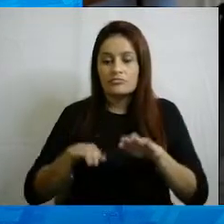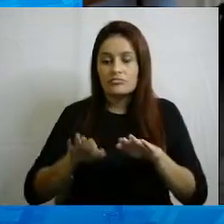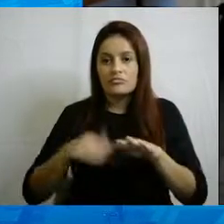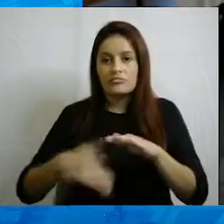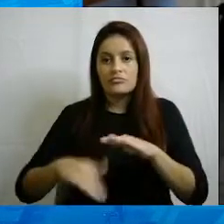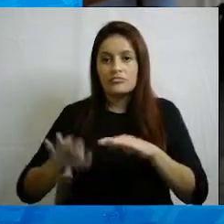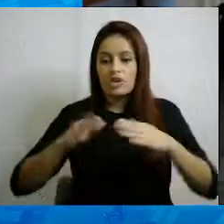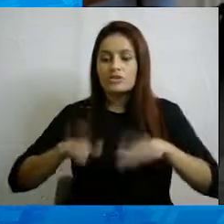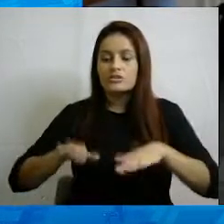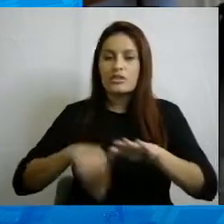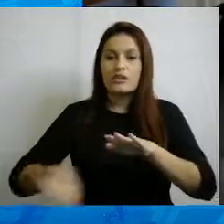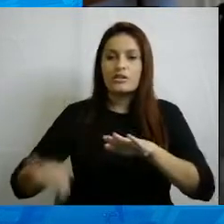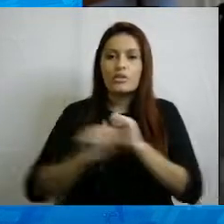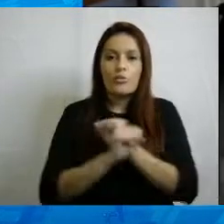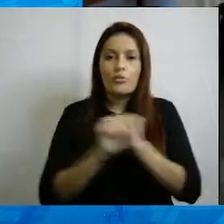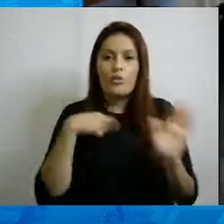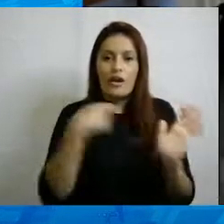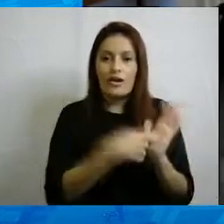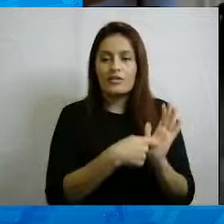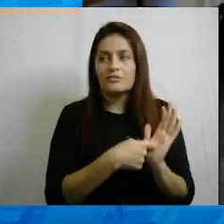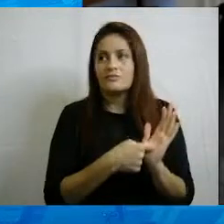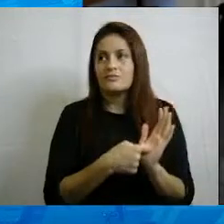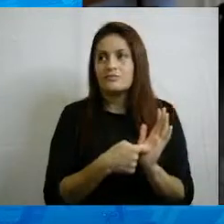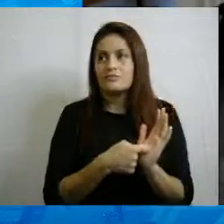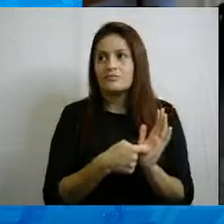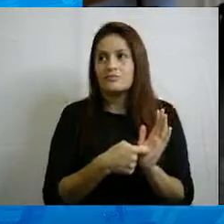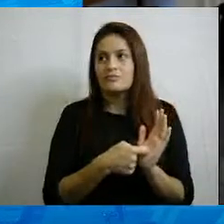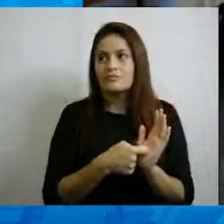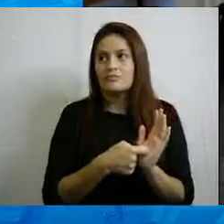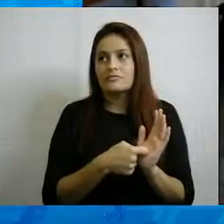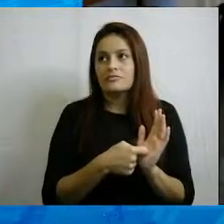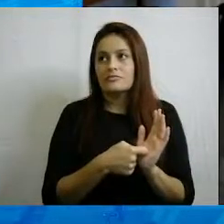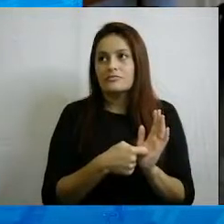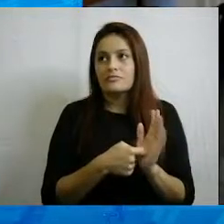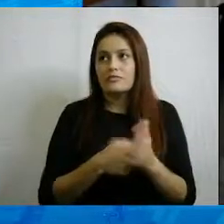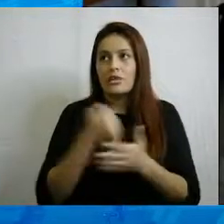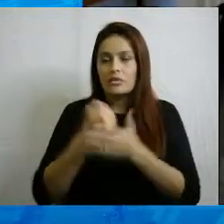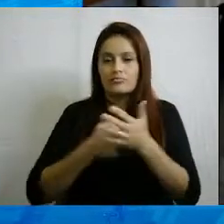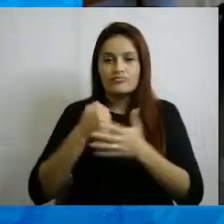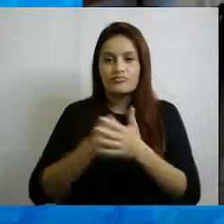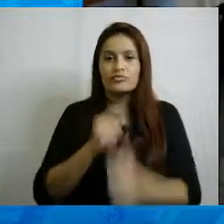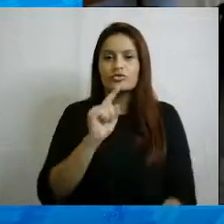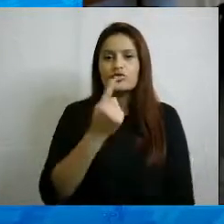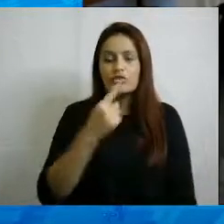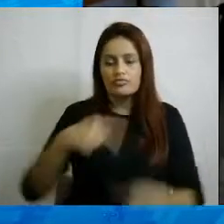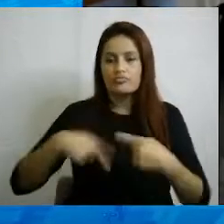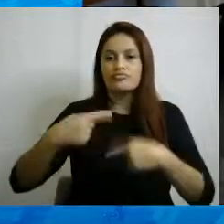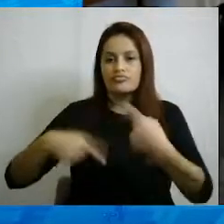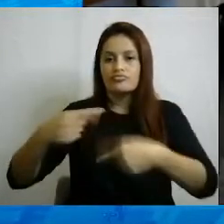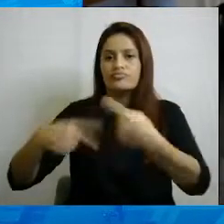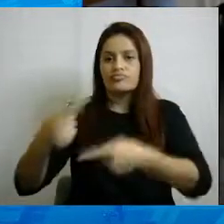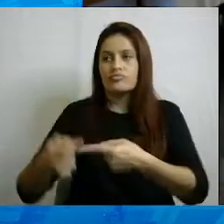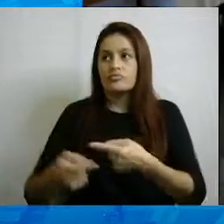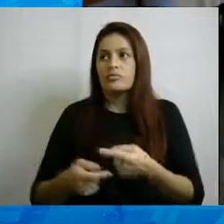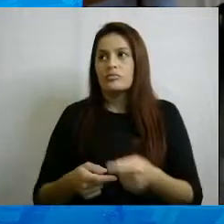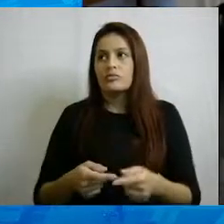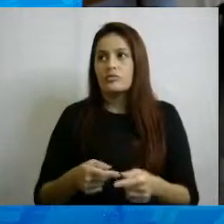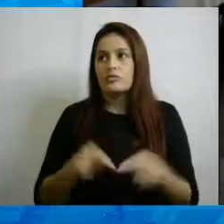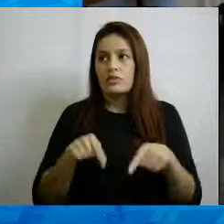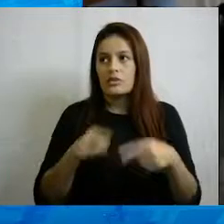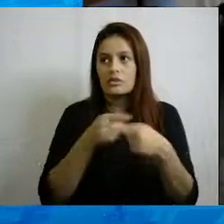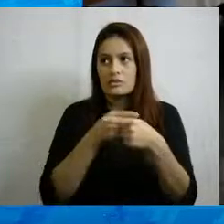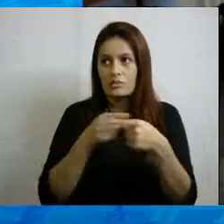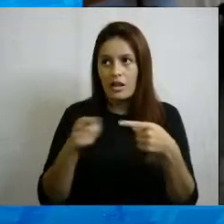podía pagarles, po. Dije ya, hay que luchar solo nomás, po, y seguimos. Y resulta que esta